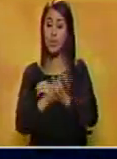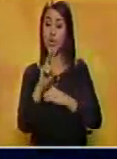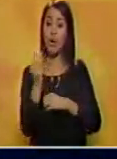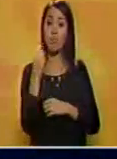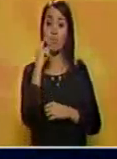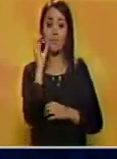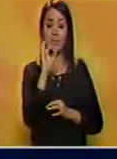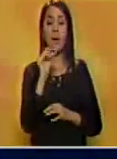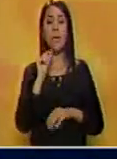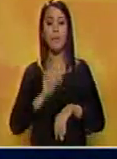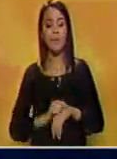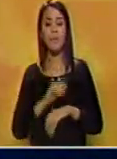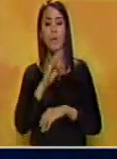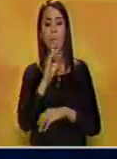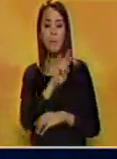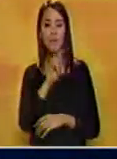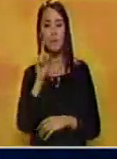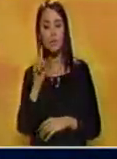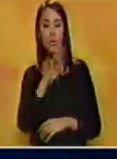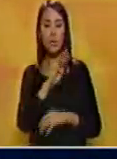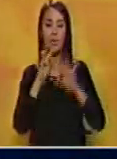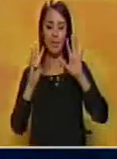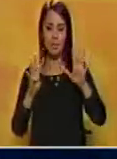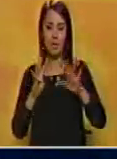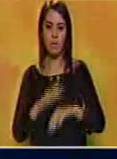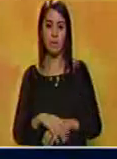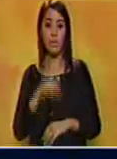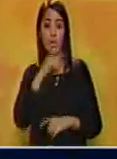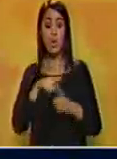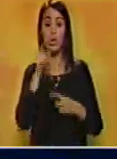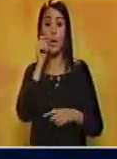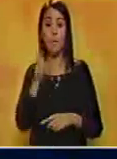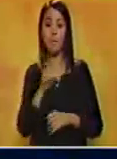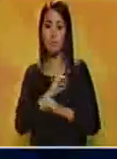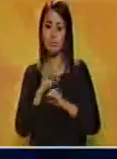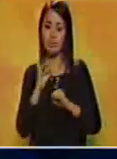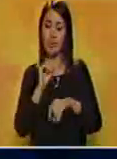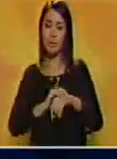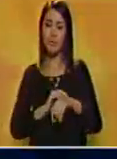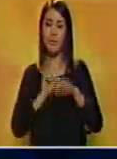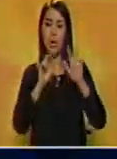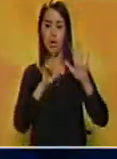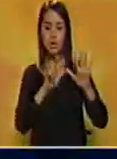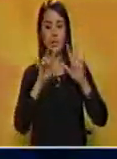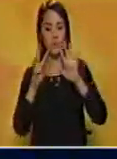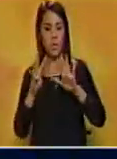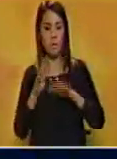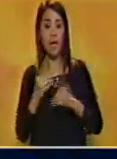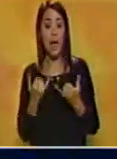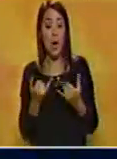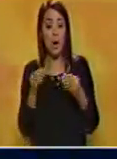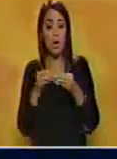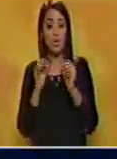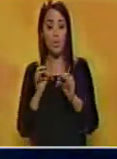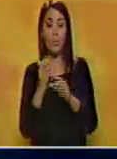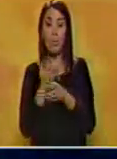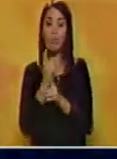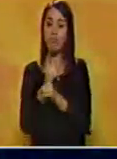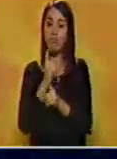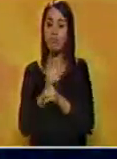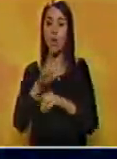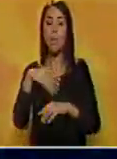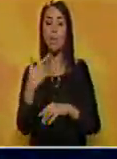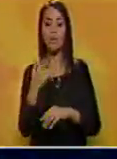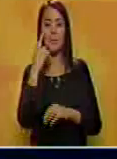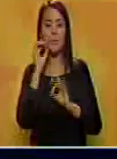2 primeros goles en los minutos 21 y 49, mientras que Gaby Fernández cerró la goleada al minuto 89. Ahora el conjunto colchonero jugará la